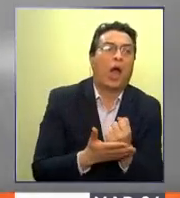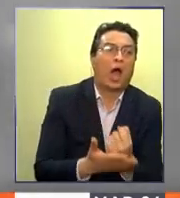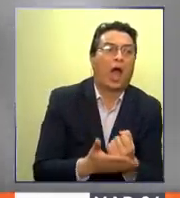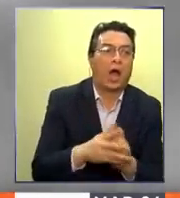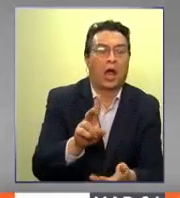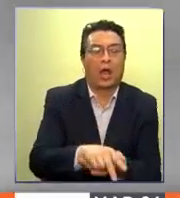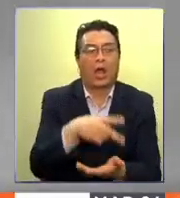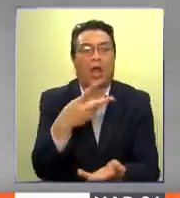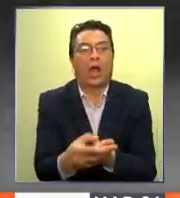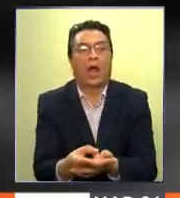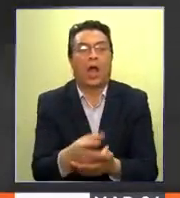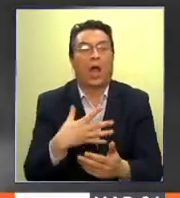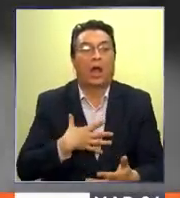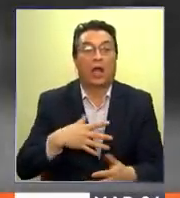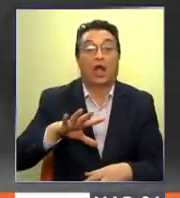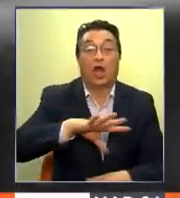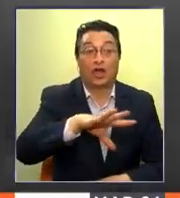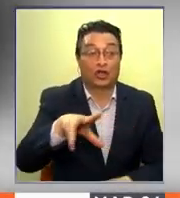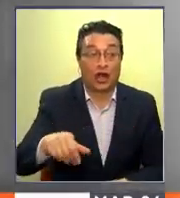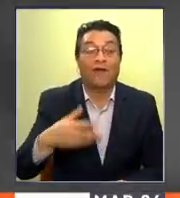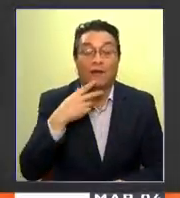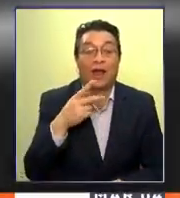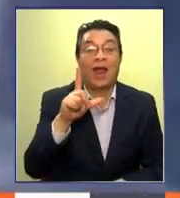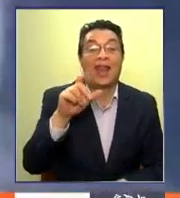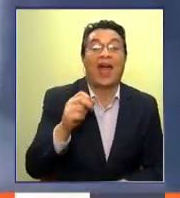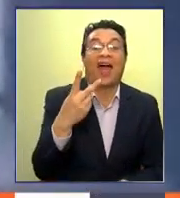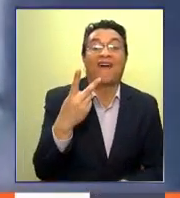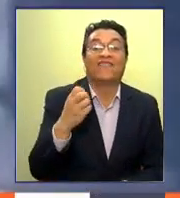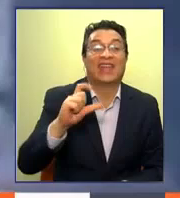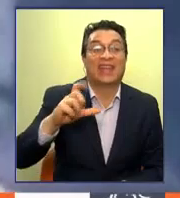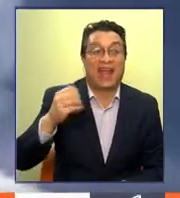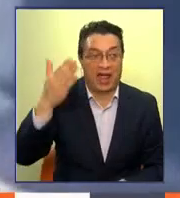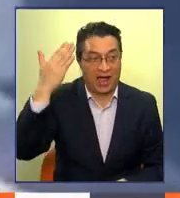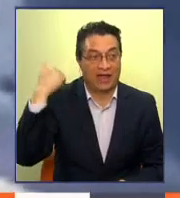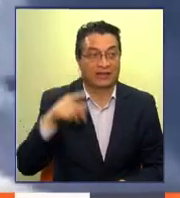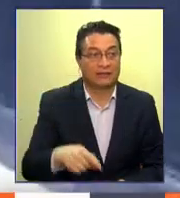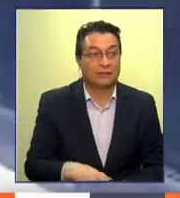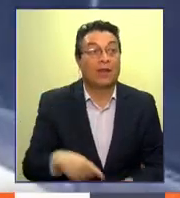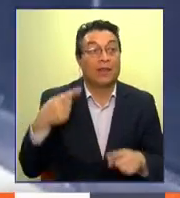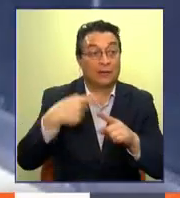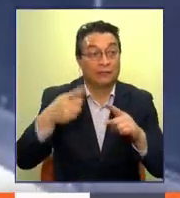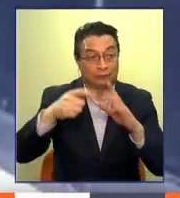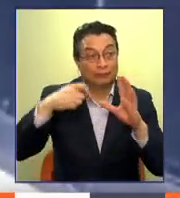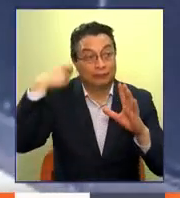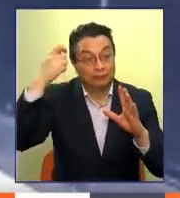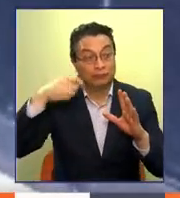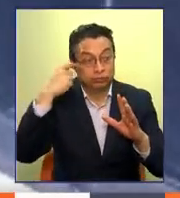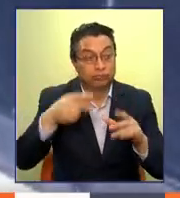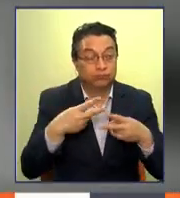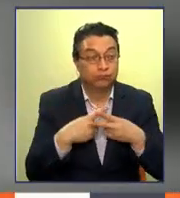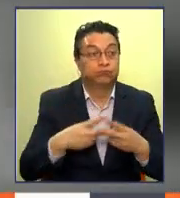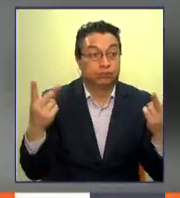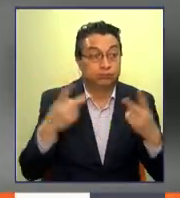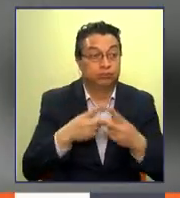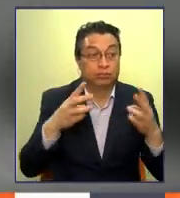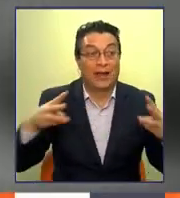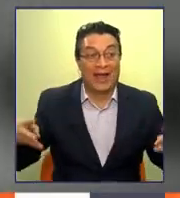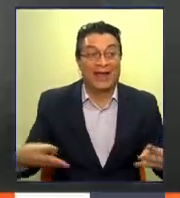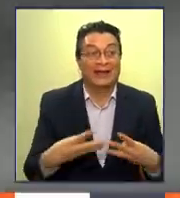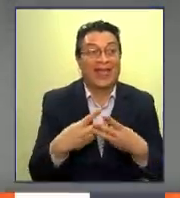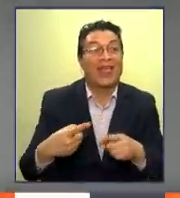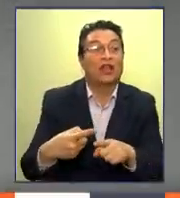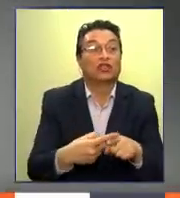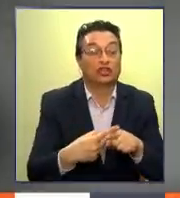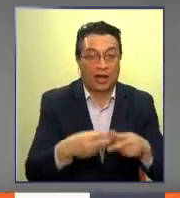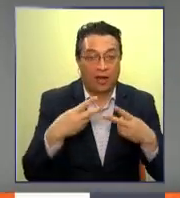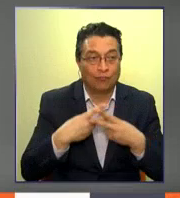en el suelo, tras intentar robar en La Vega hace 2 meses. Distintos registros comúnmente difundidos en redes sociales, la vitrina